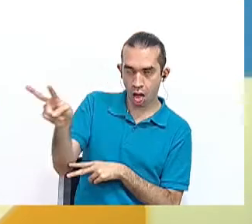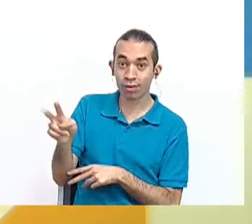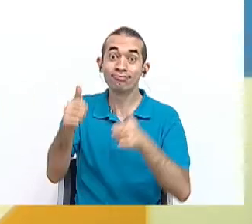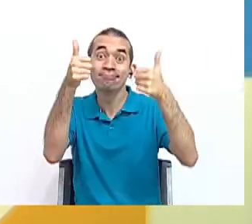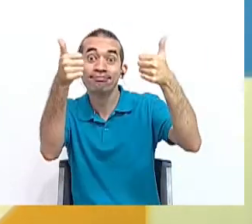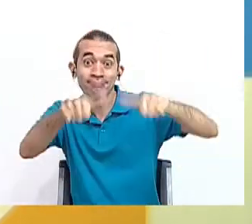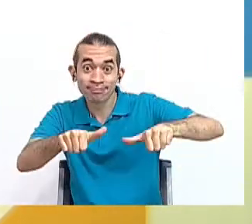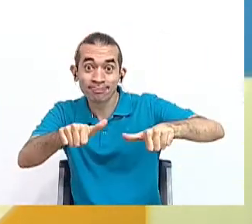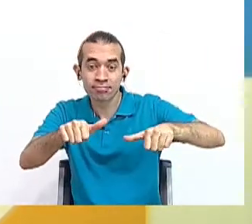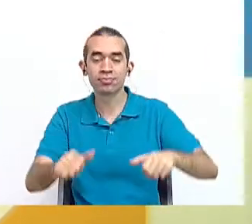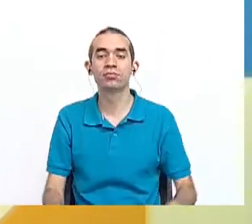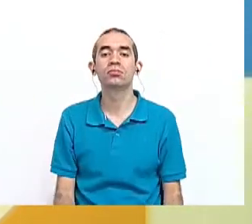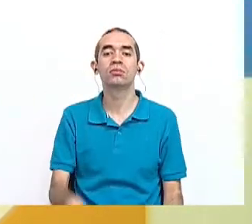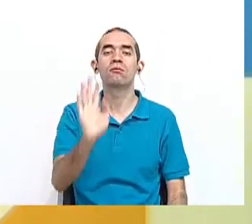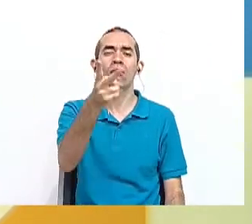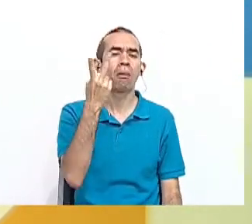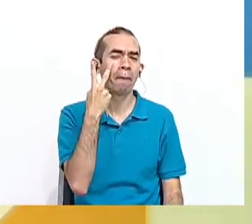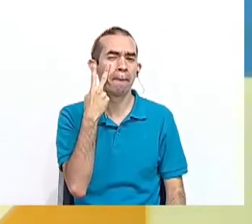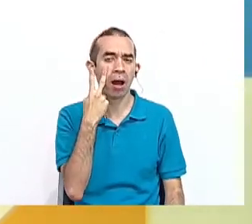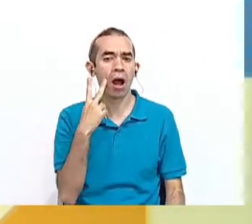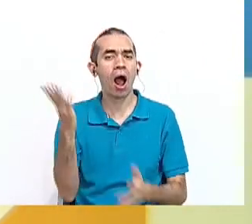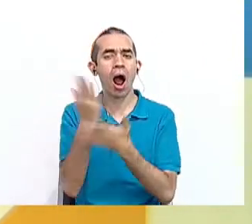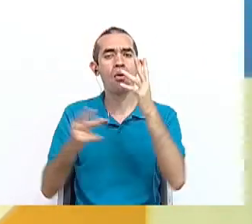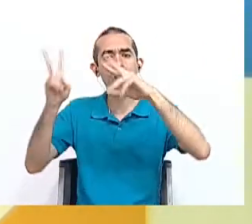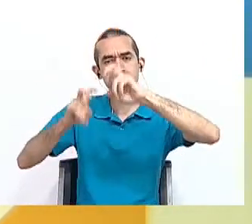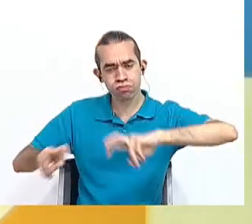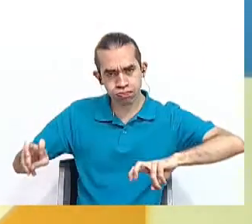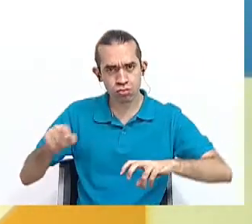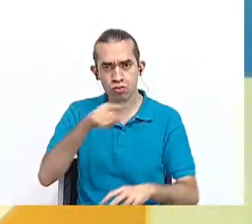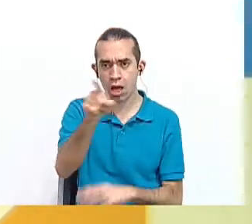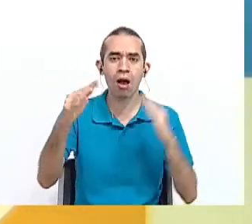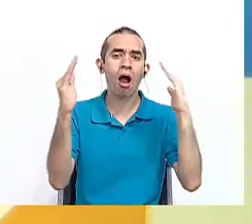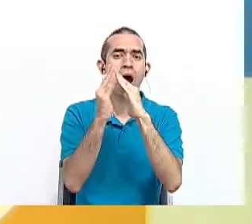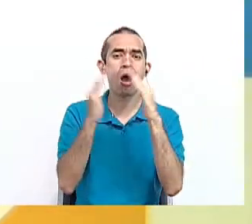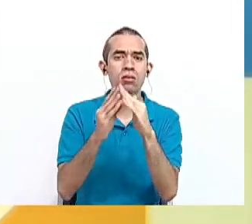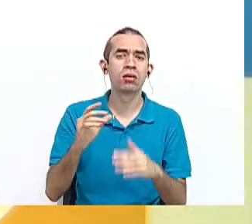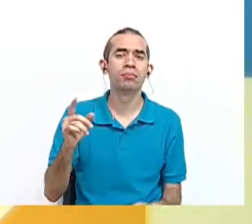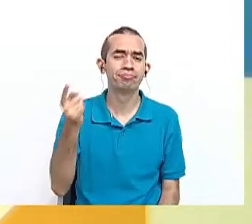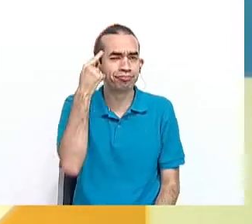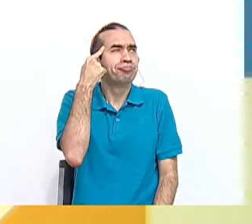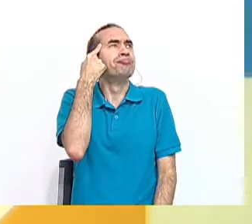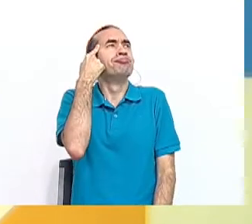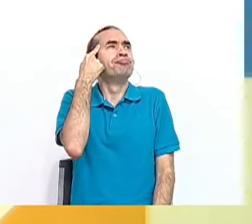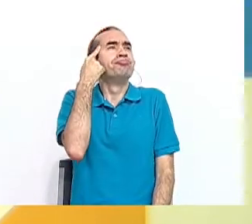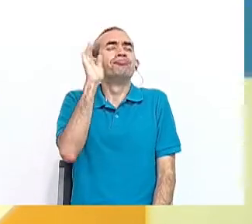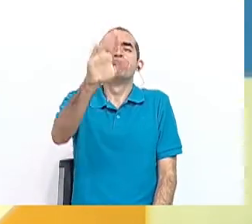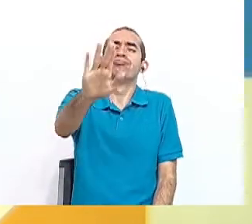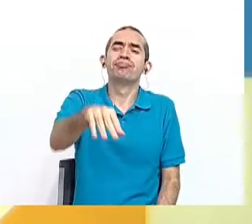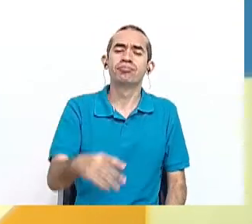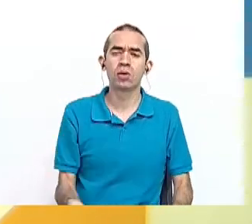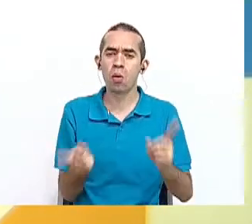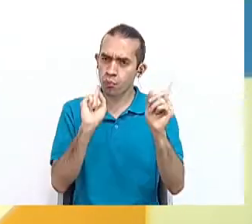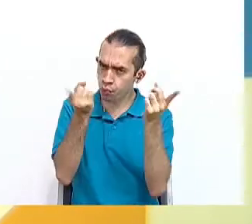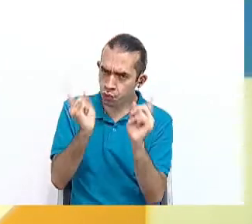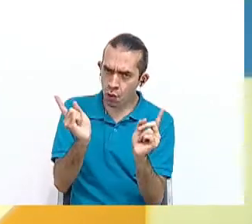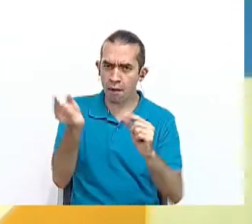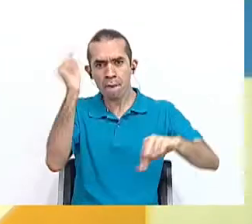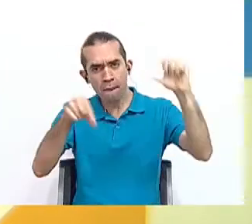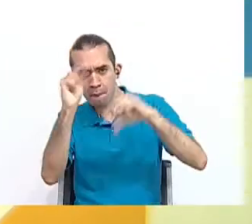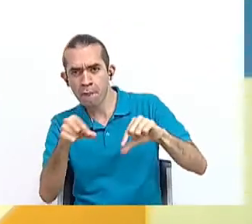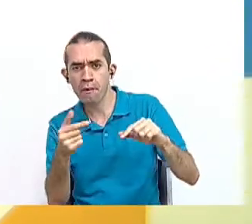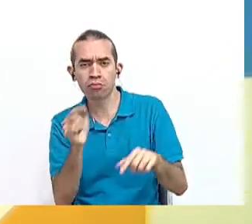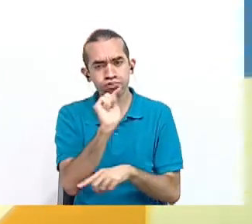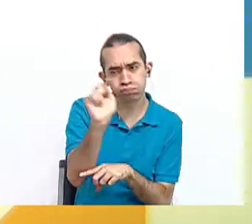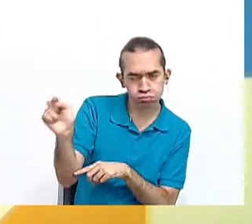parece? Bueno, revisemos un momentito en nuestras casas, a ver, pensemos, ¿cuáles compuestos